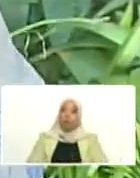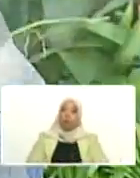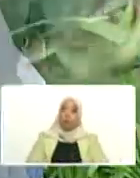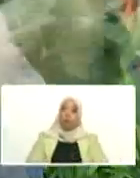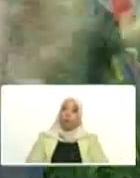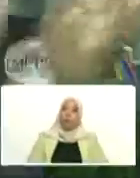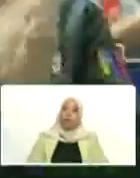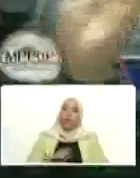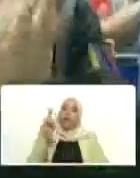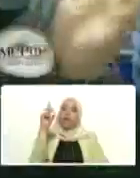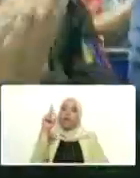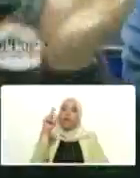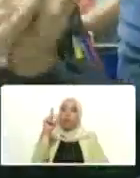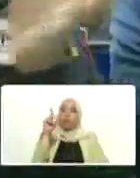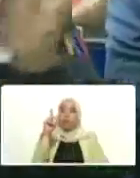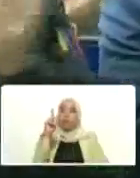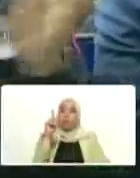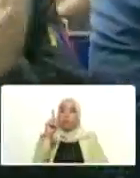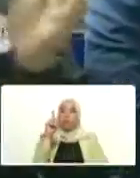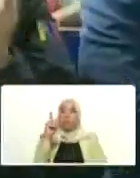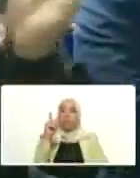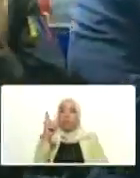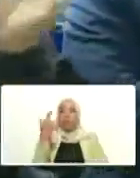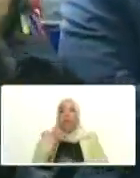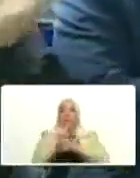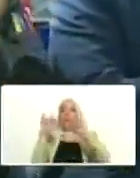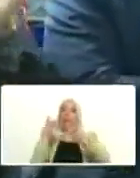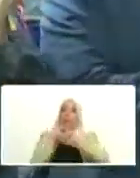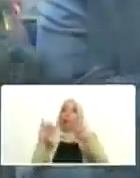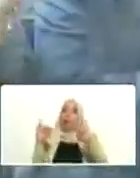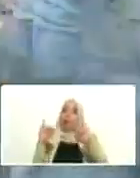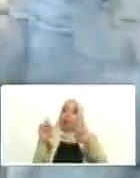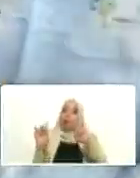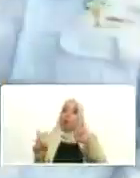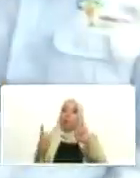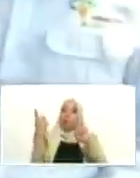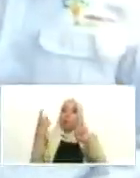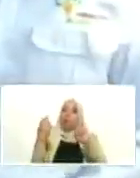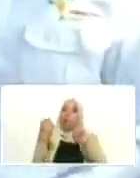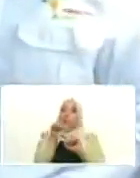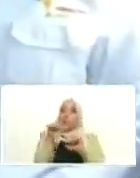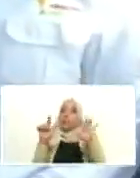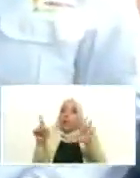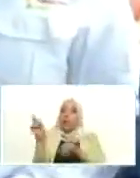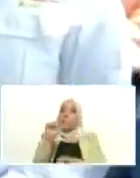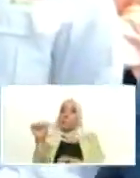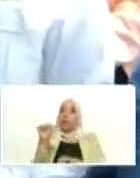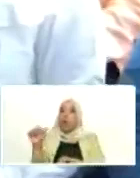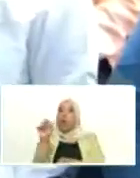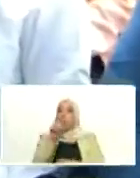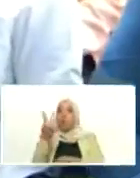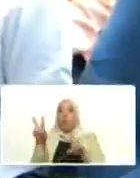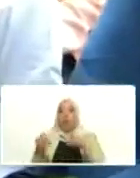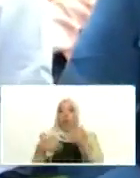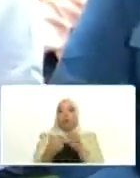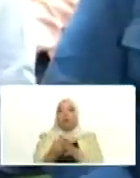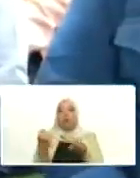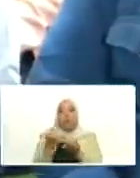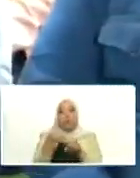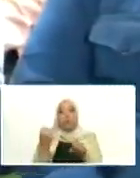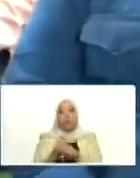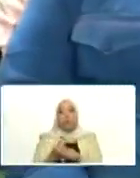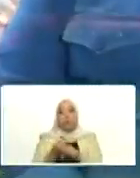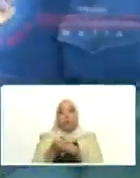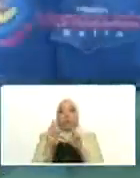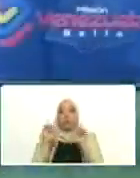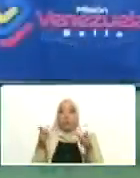En segundo lugar, culminar en este primer semestre del año 2023 el complejo de